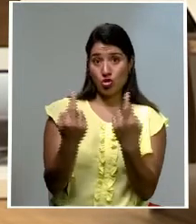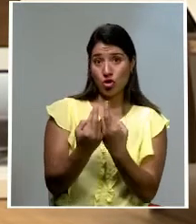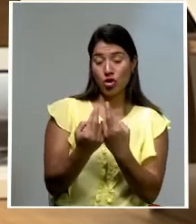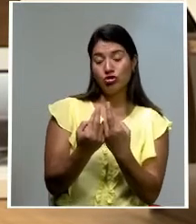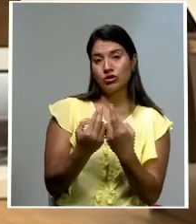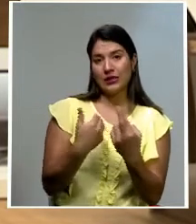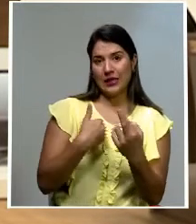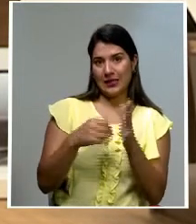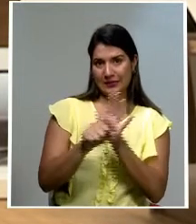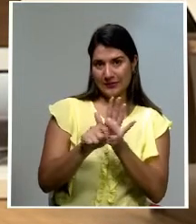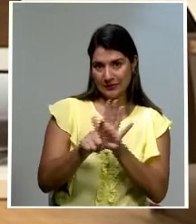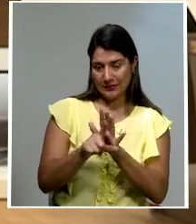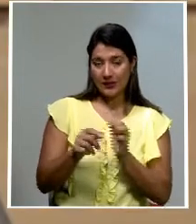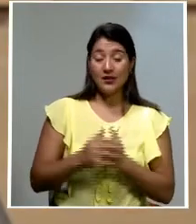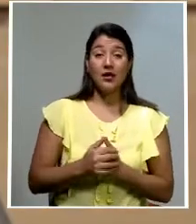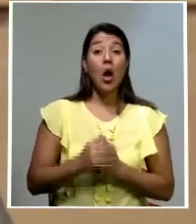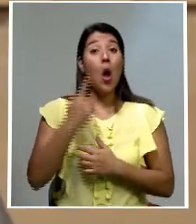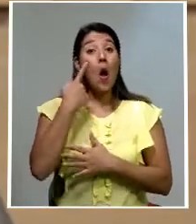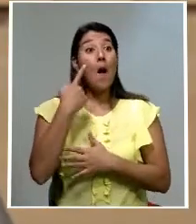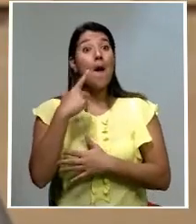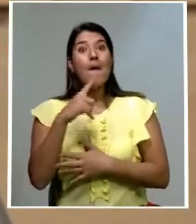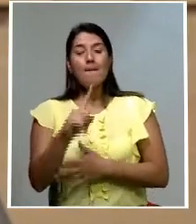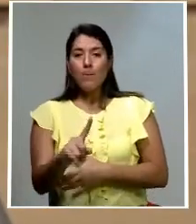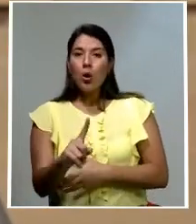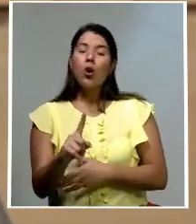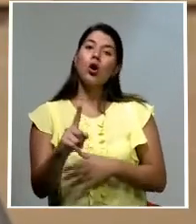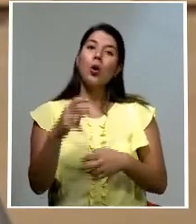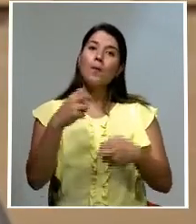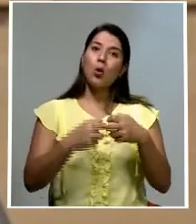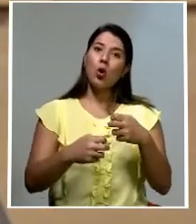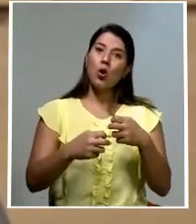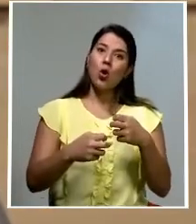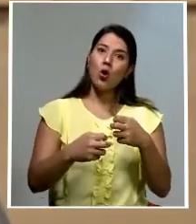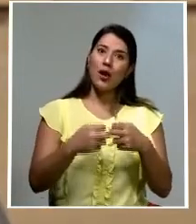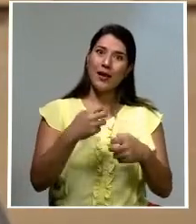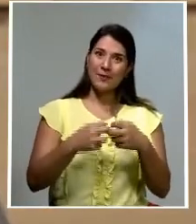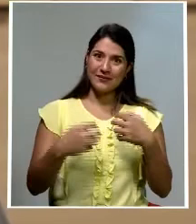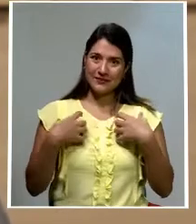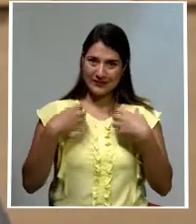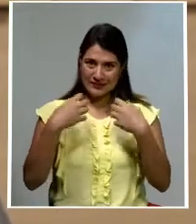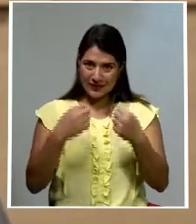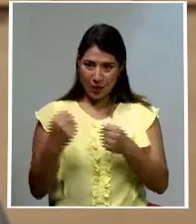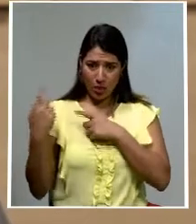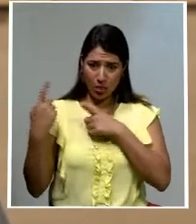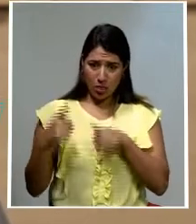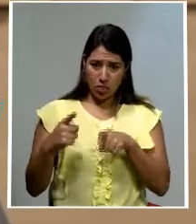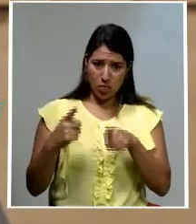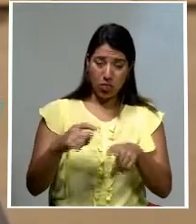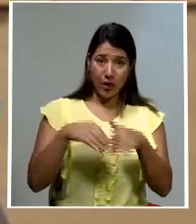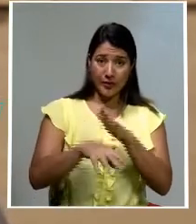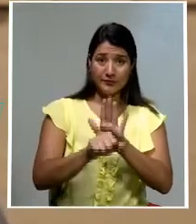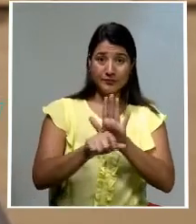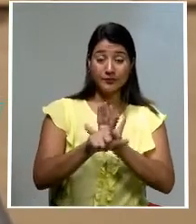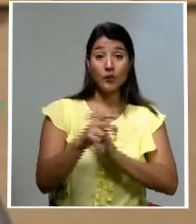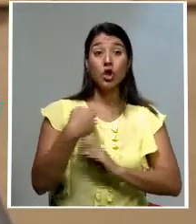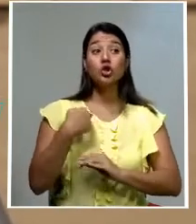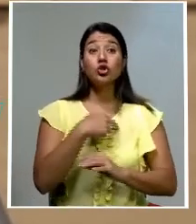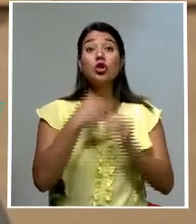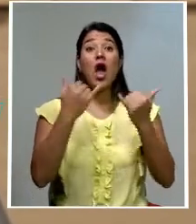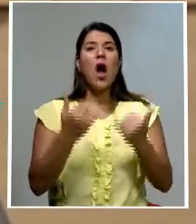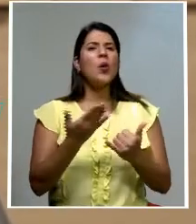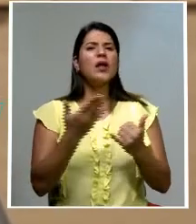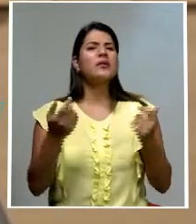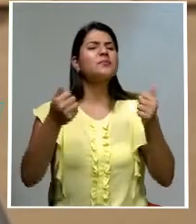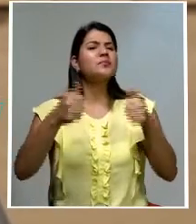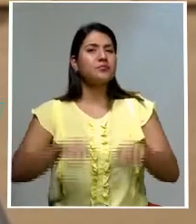de las circunstancias sanitarias que se han presentado en las últimas horas, ha acordado lo siguiente: proceder